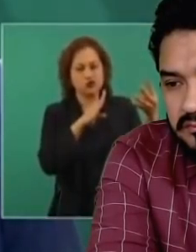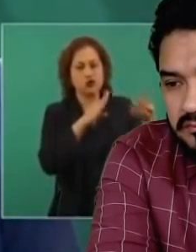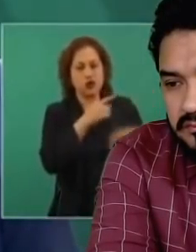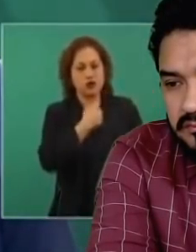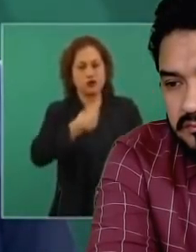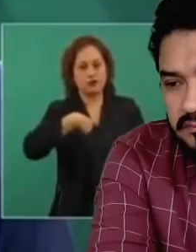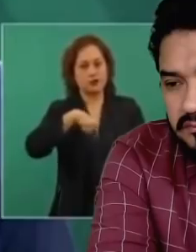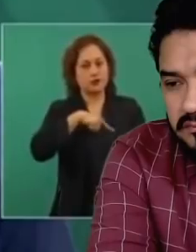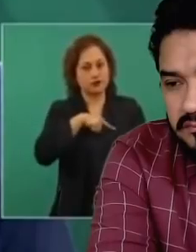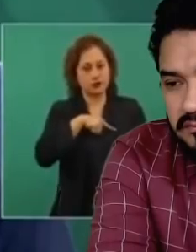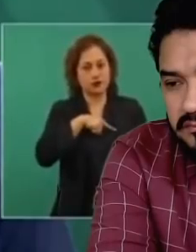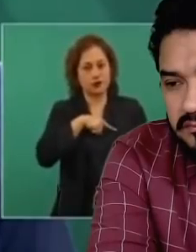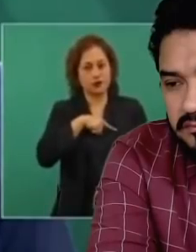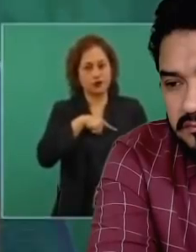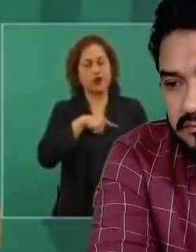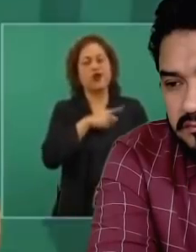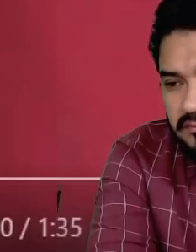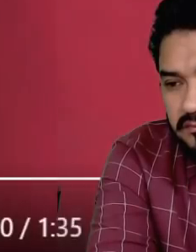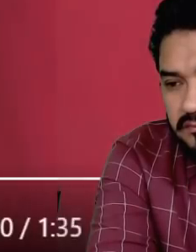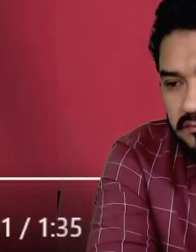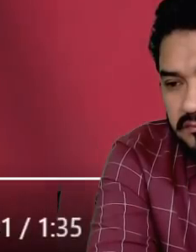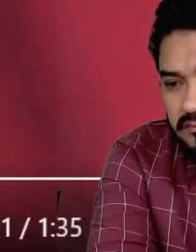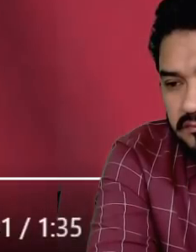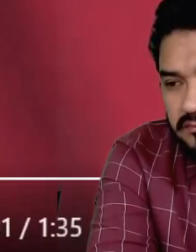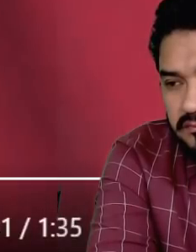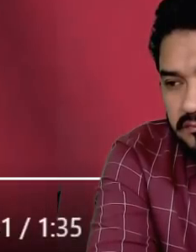resolver este caso.